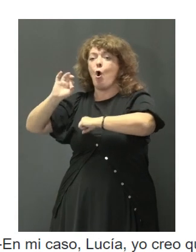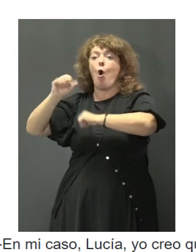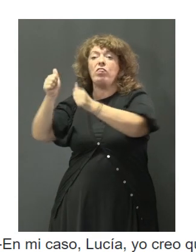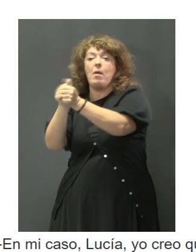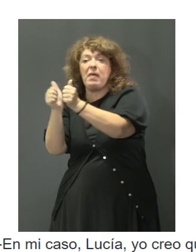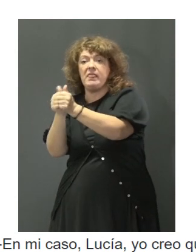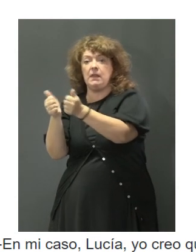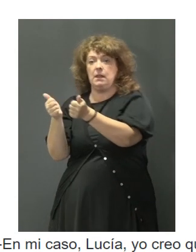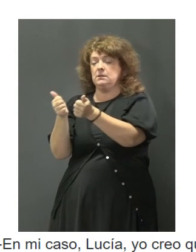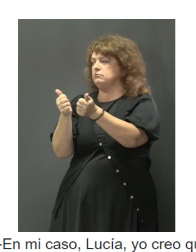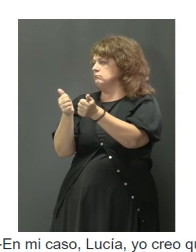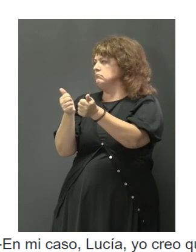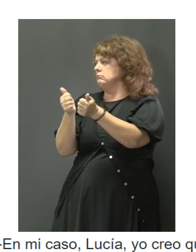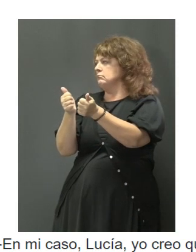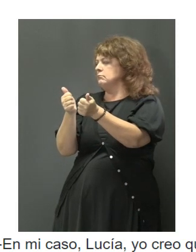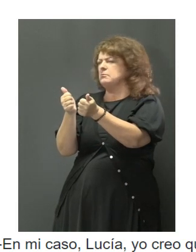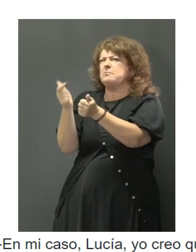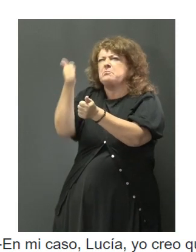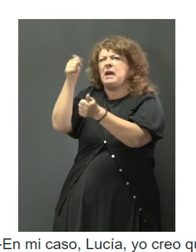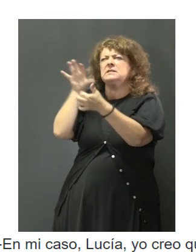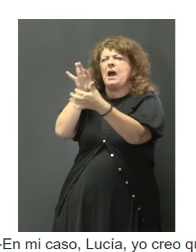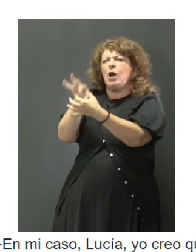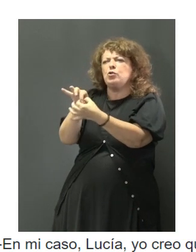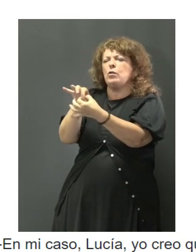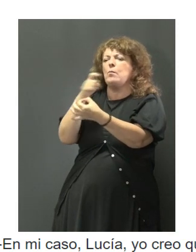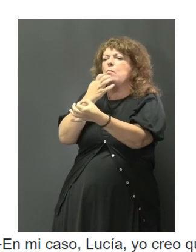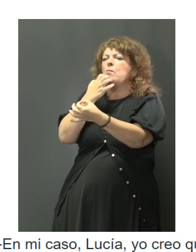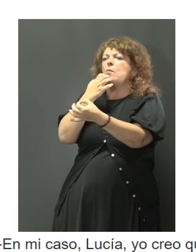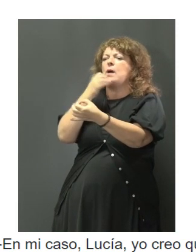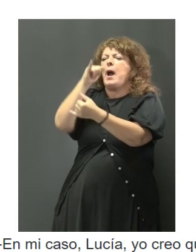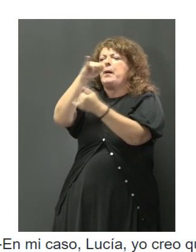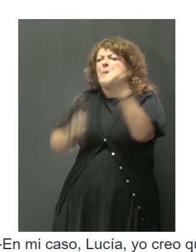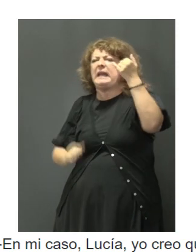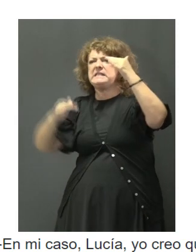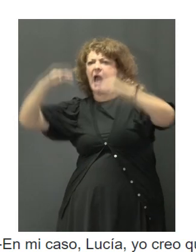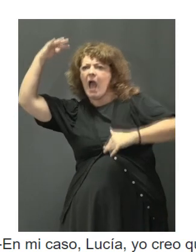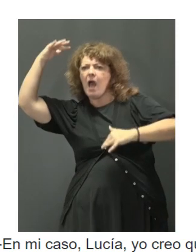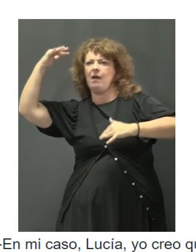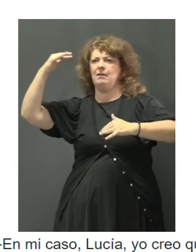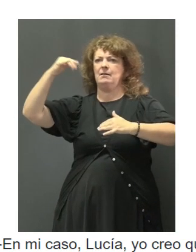dependientes, vienen asociados otros términos como brecha digital,